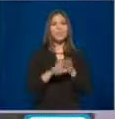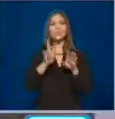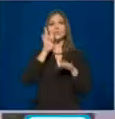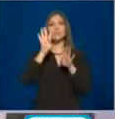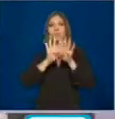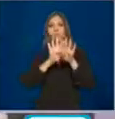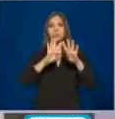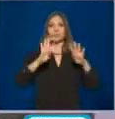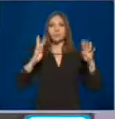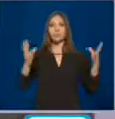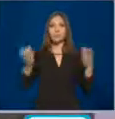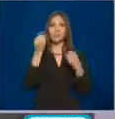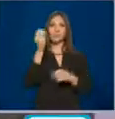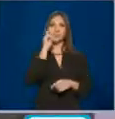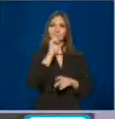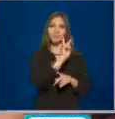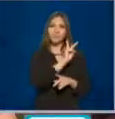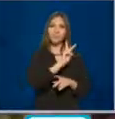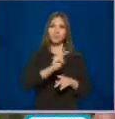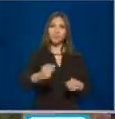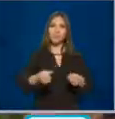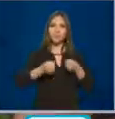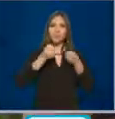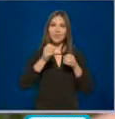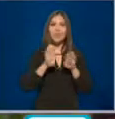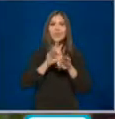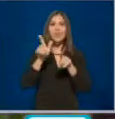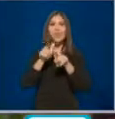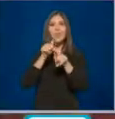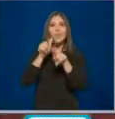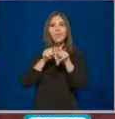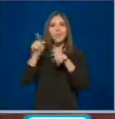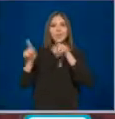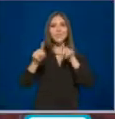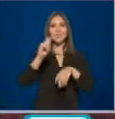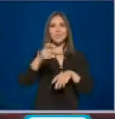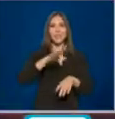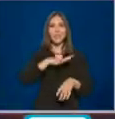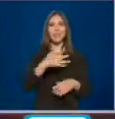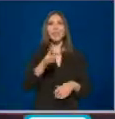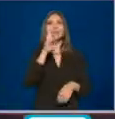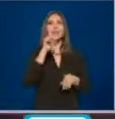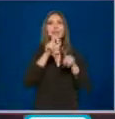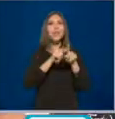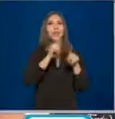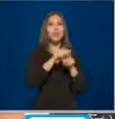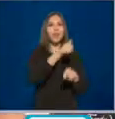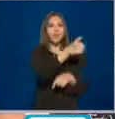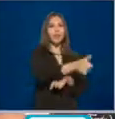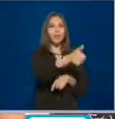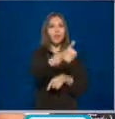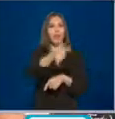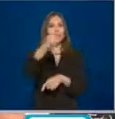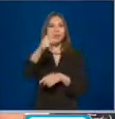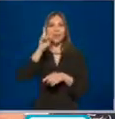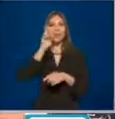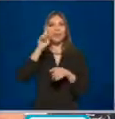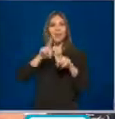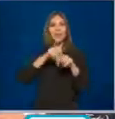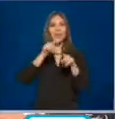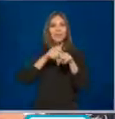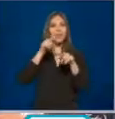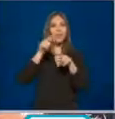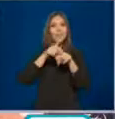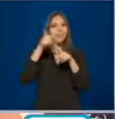Eso, se siente esta energía vibrante como los colores Oye, que y nos mira, ya trae. viste los tonos de cada Ya uno. sé, Ahí justo lo estamos, que estaba ahí estamos viendo. en vibrante. Ajá,